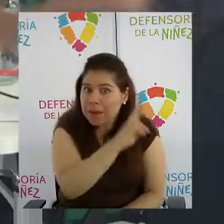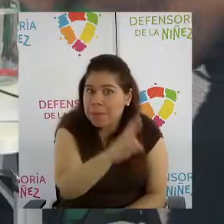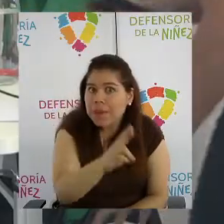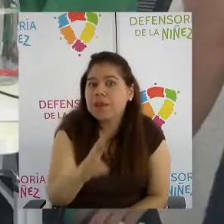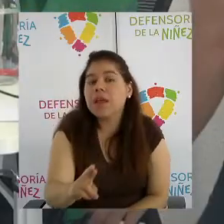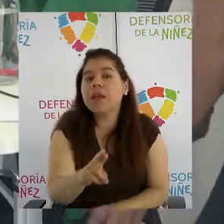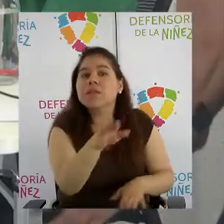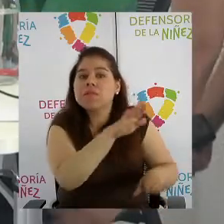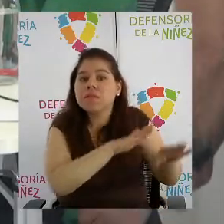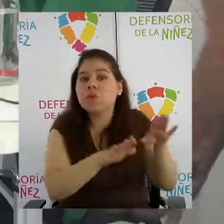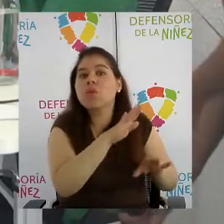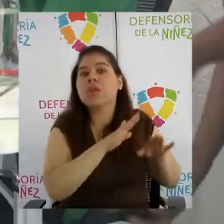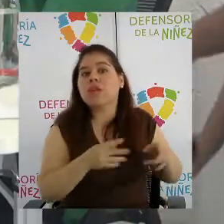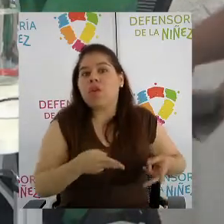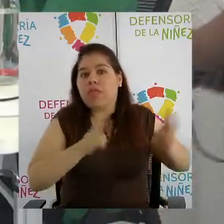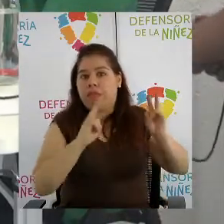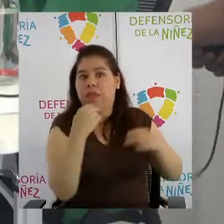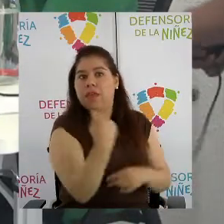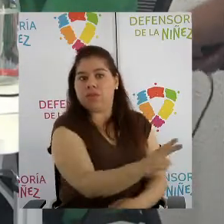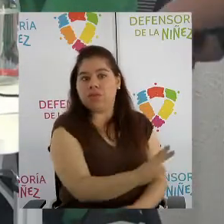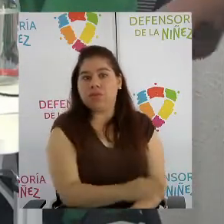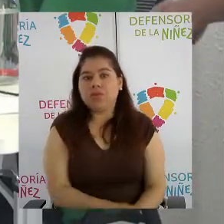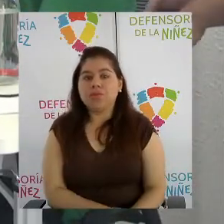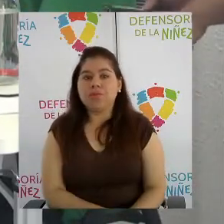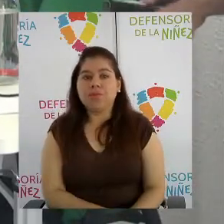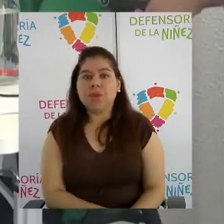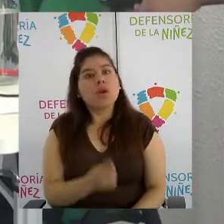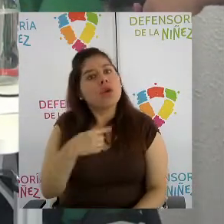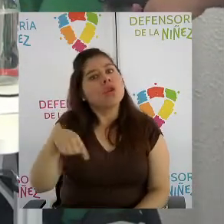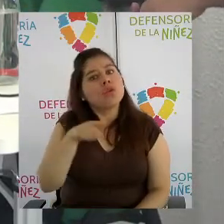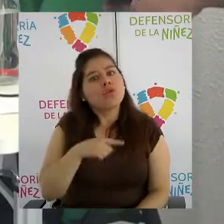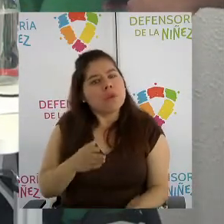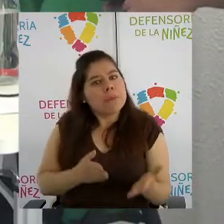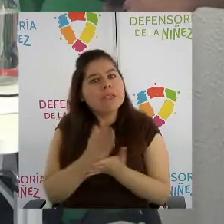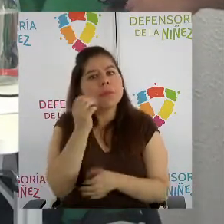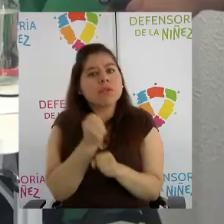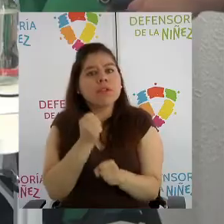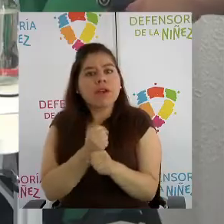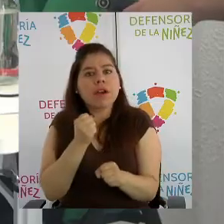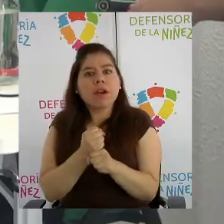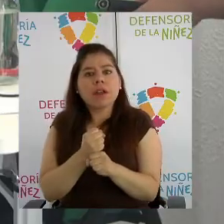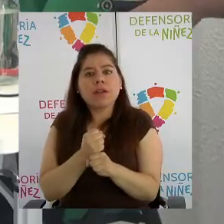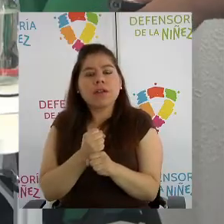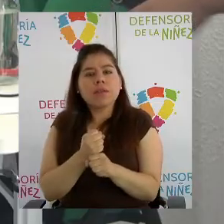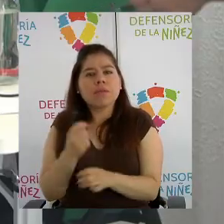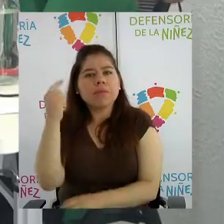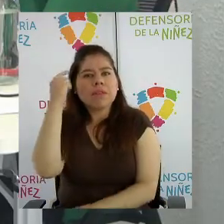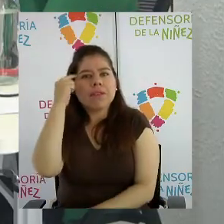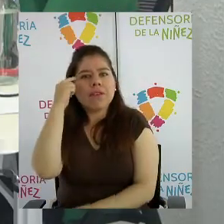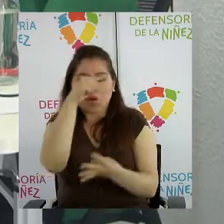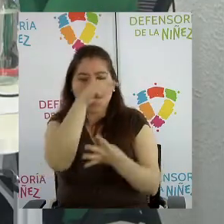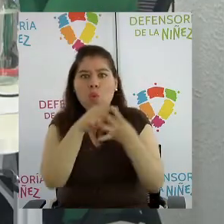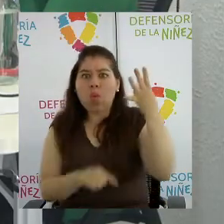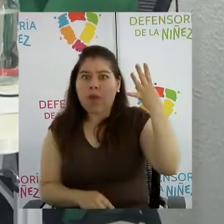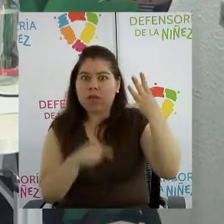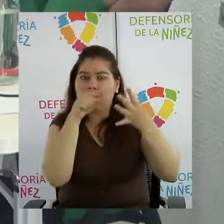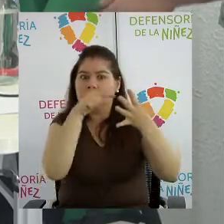derechos. Cuando nosotros iniciamos nuestro trabajo, lo que hemos hecho es trabajar desde a lo menos 4 principios que nos